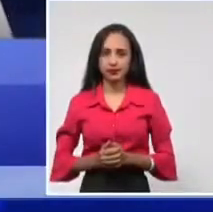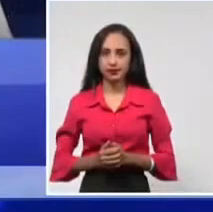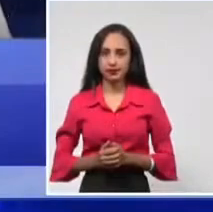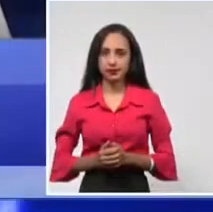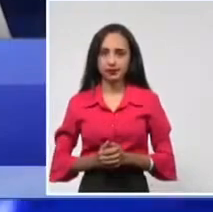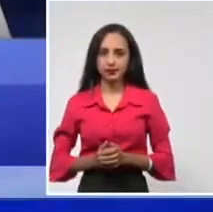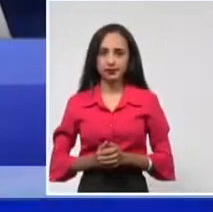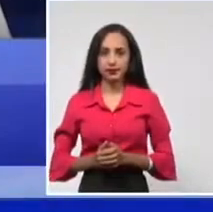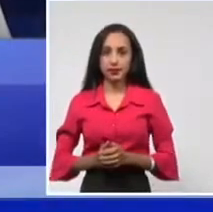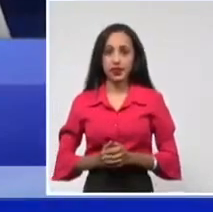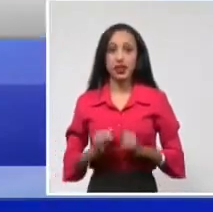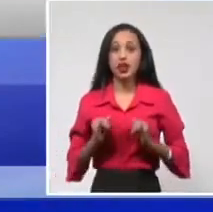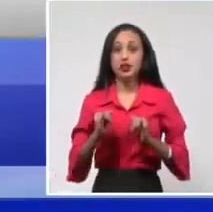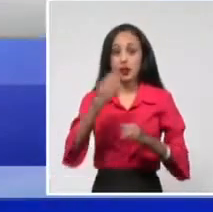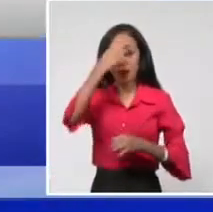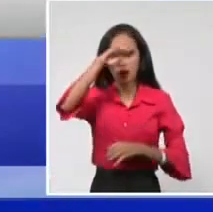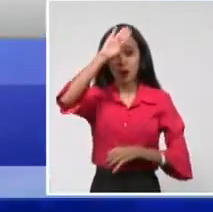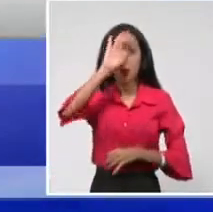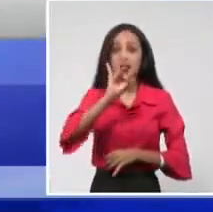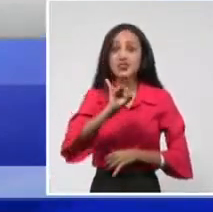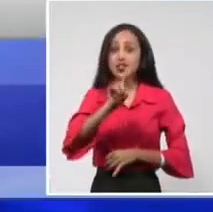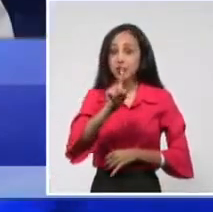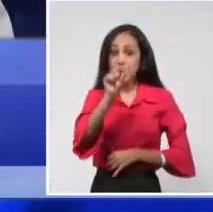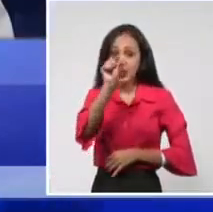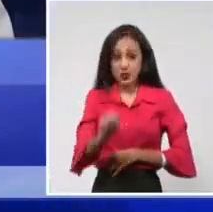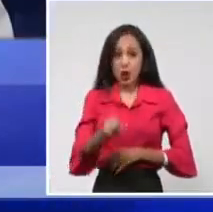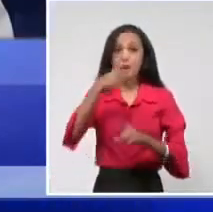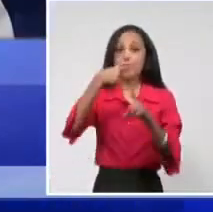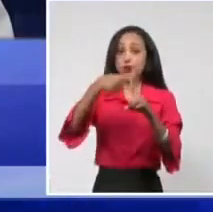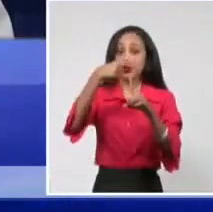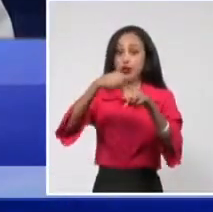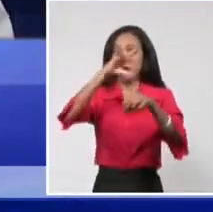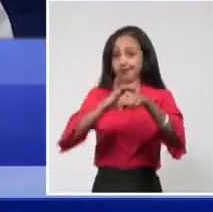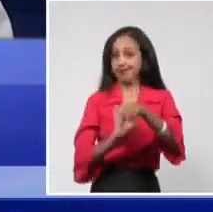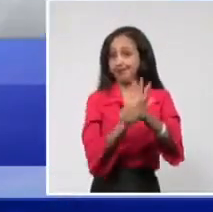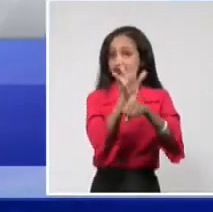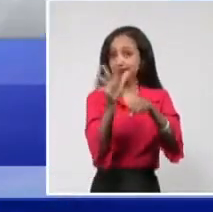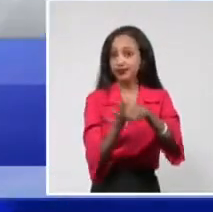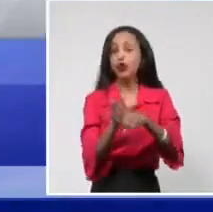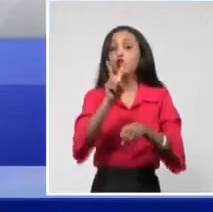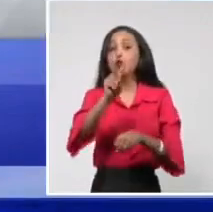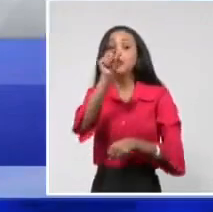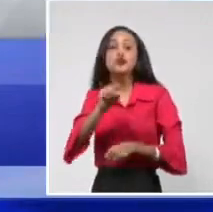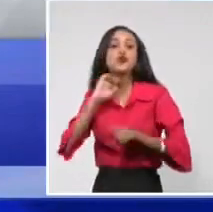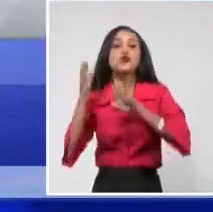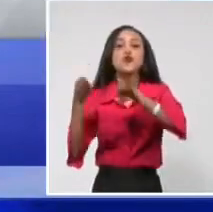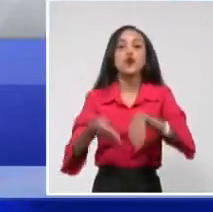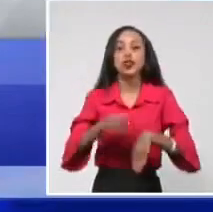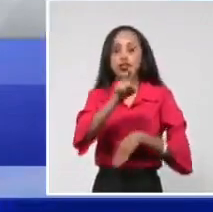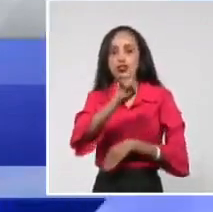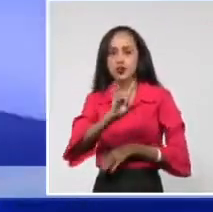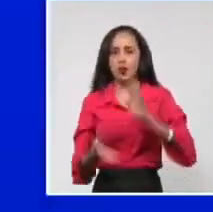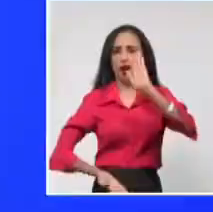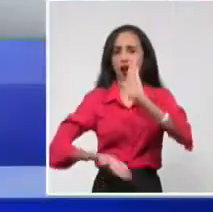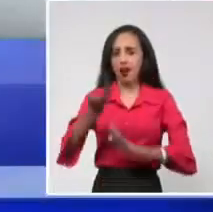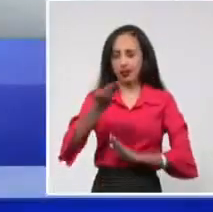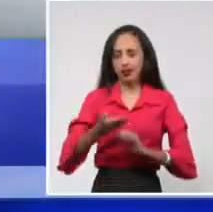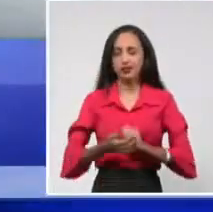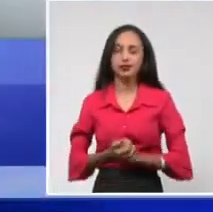Reportan en Cuba 71 nuevos casos positivos a la COVID-19, 2 fallecidos y 19 altas